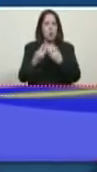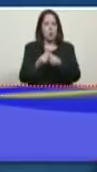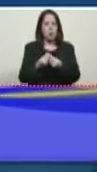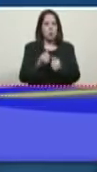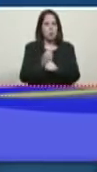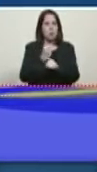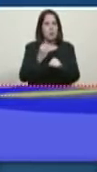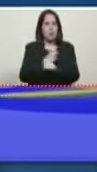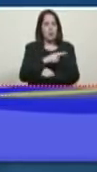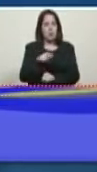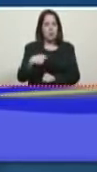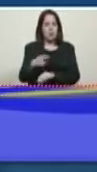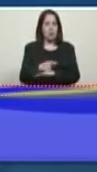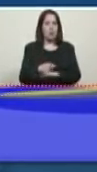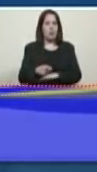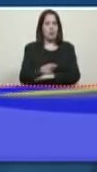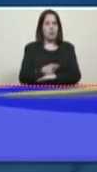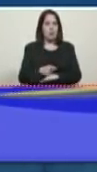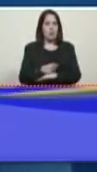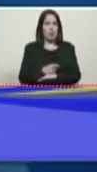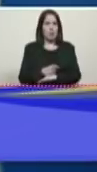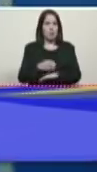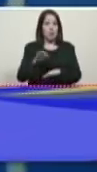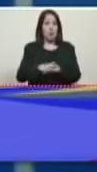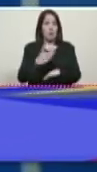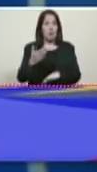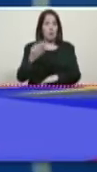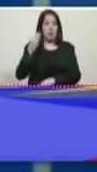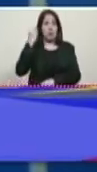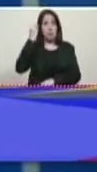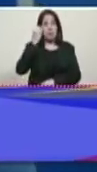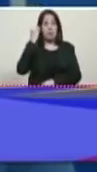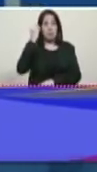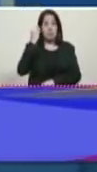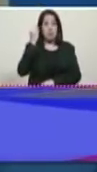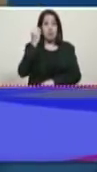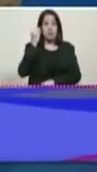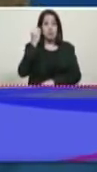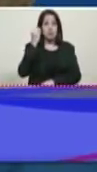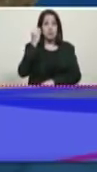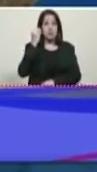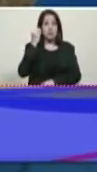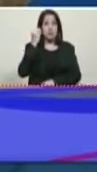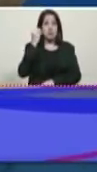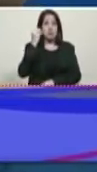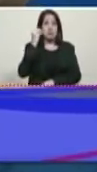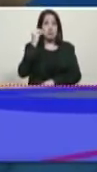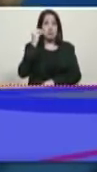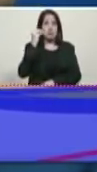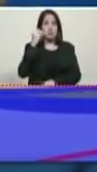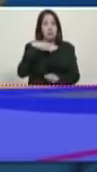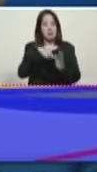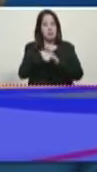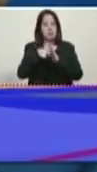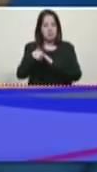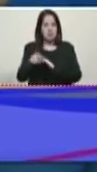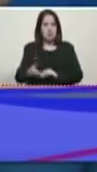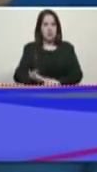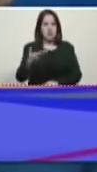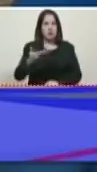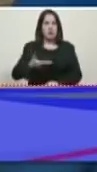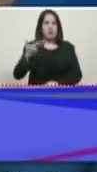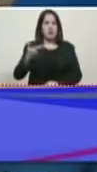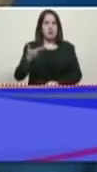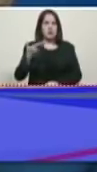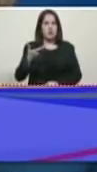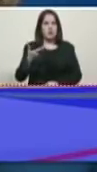porque creo que va a ir a tocar algo muy importante presidente